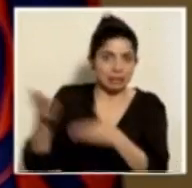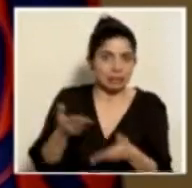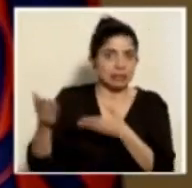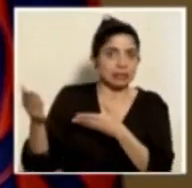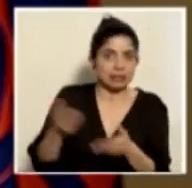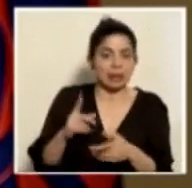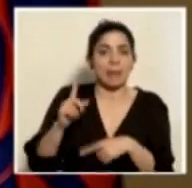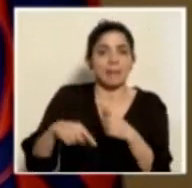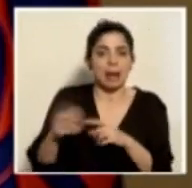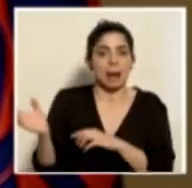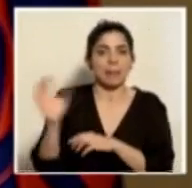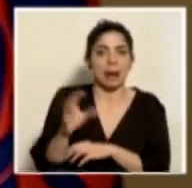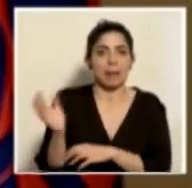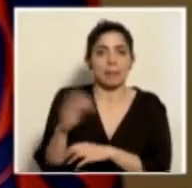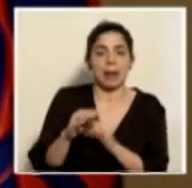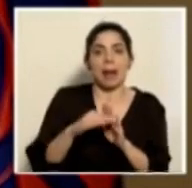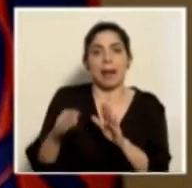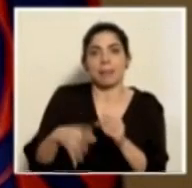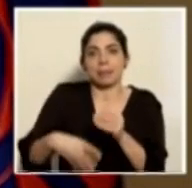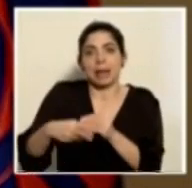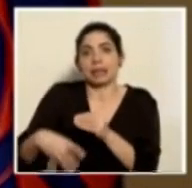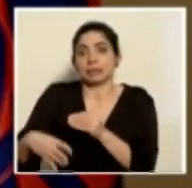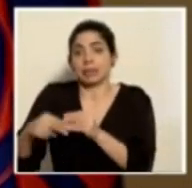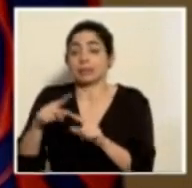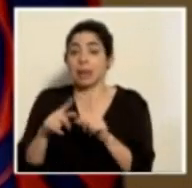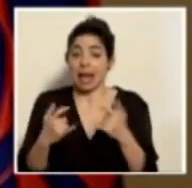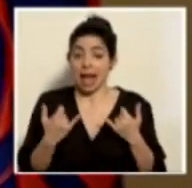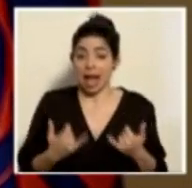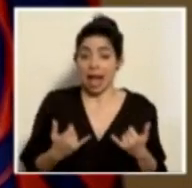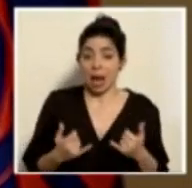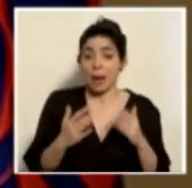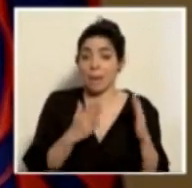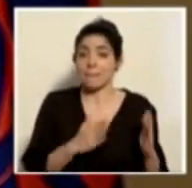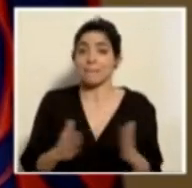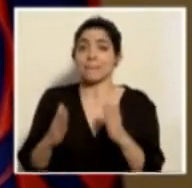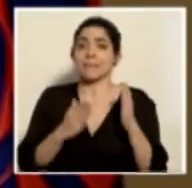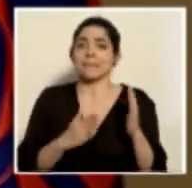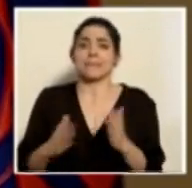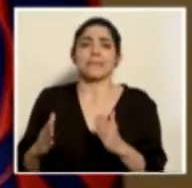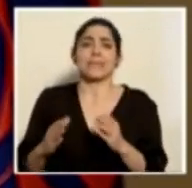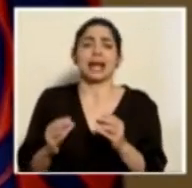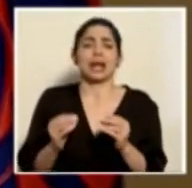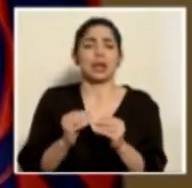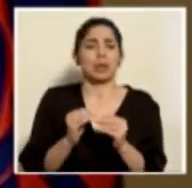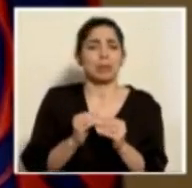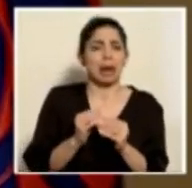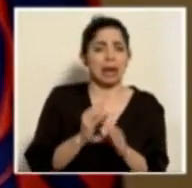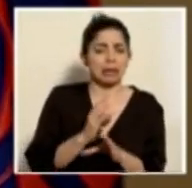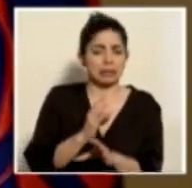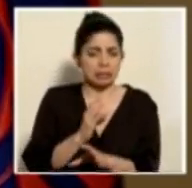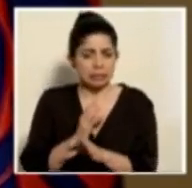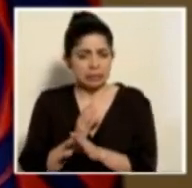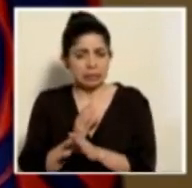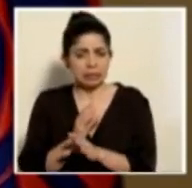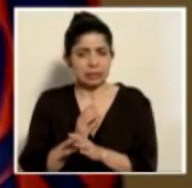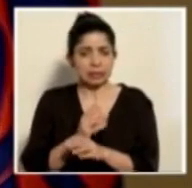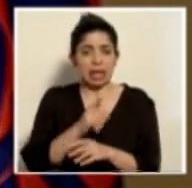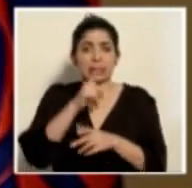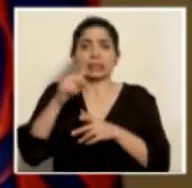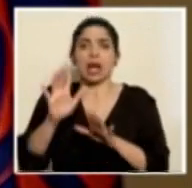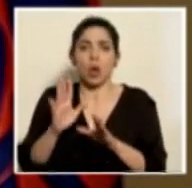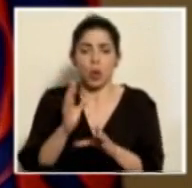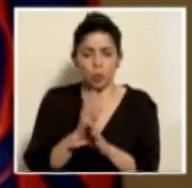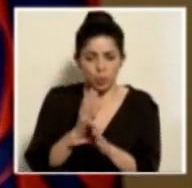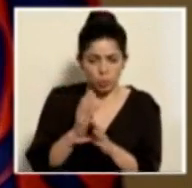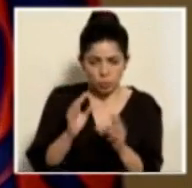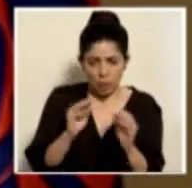vamos a ir dotando de más camas. Pero estamos proyectando de una manera lo más conservadora posible para solo